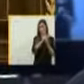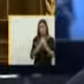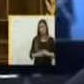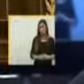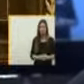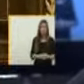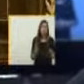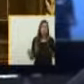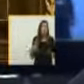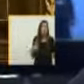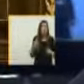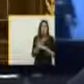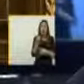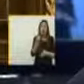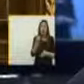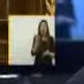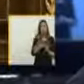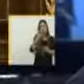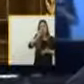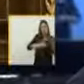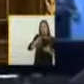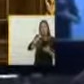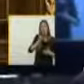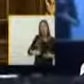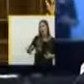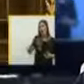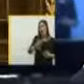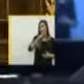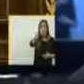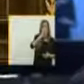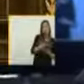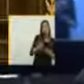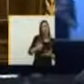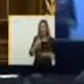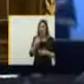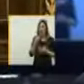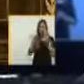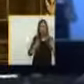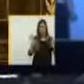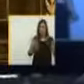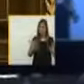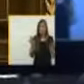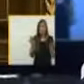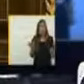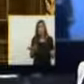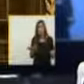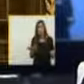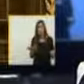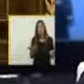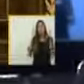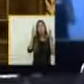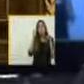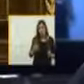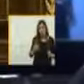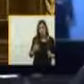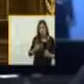Pedro Sánchez hubiera sacado más diputados que el PP, la fórmula que hubiera propuesto es un gobierno de gran coalición con el PP. La única razón por la que no va un gobierno de gran coalición con el PP es porque él tiene